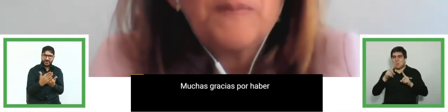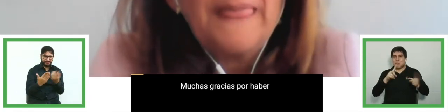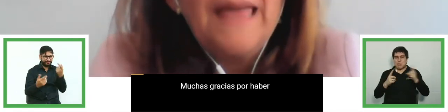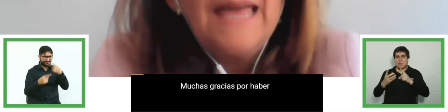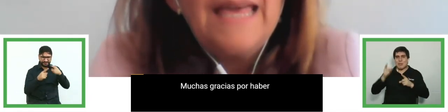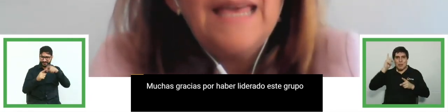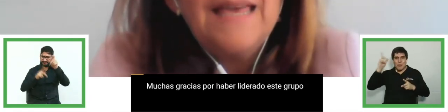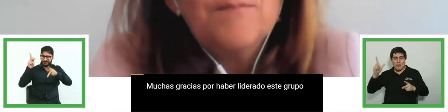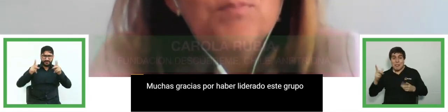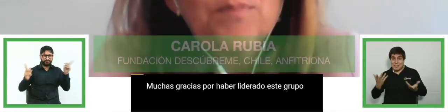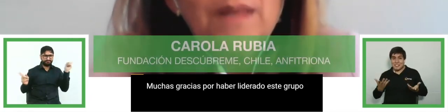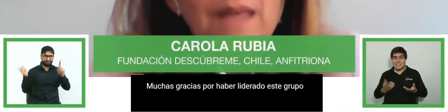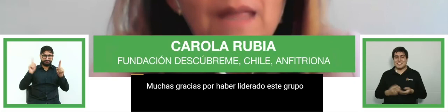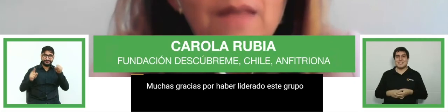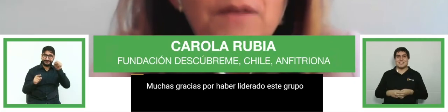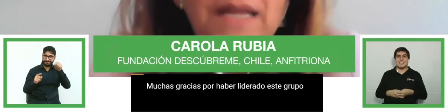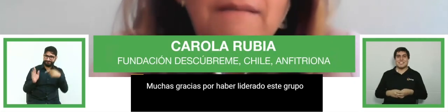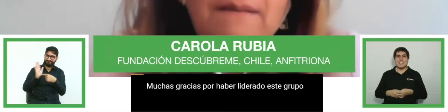escuchar.